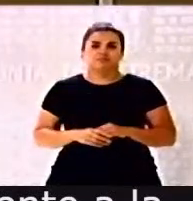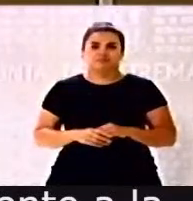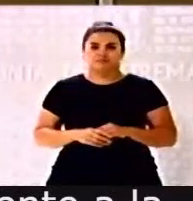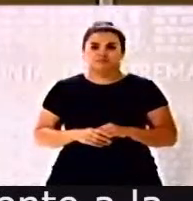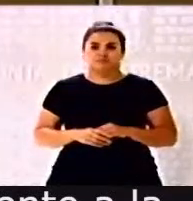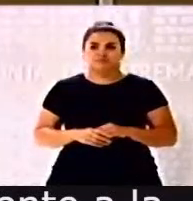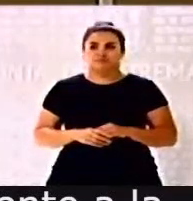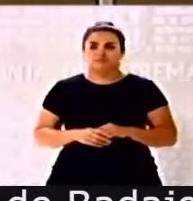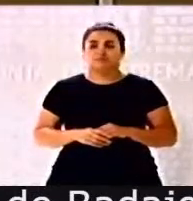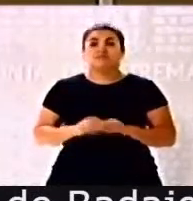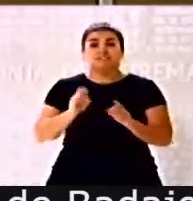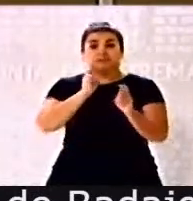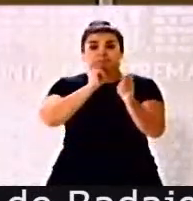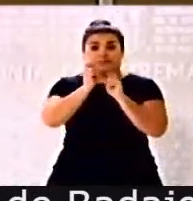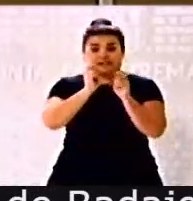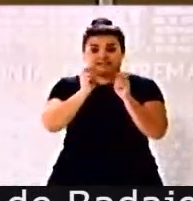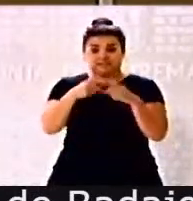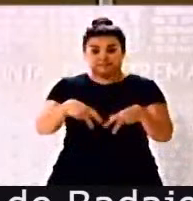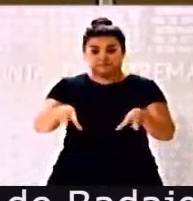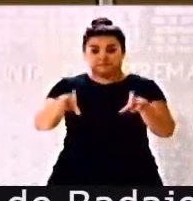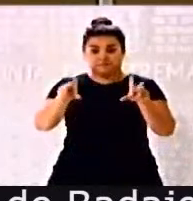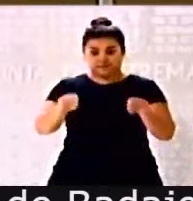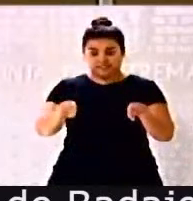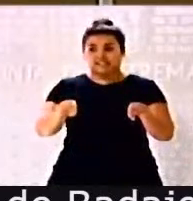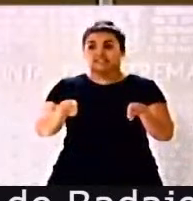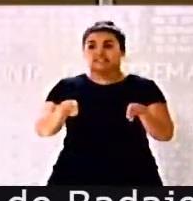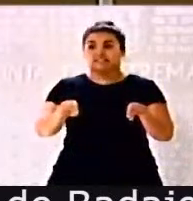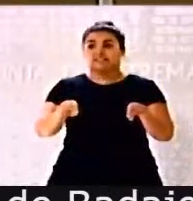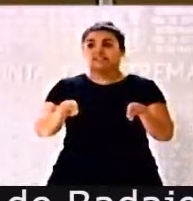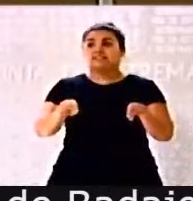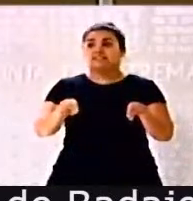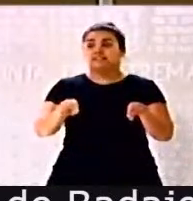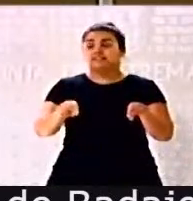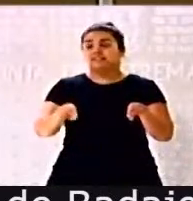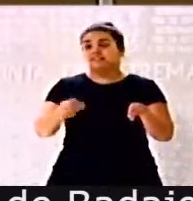Cuando termine la rueda de prensa y de haber dado la